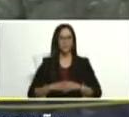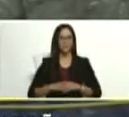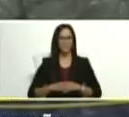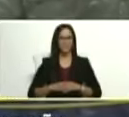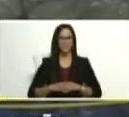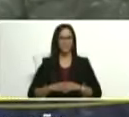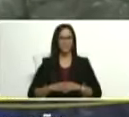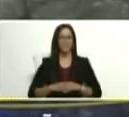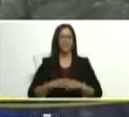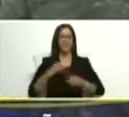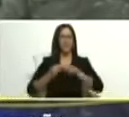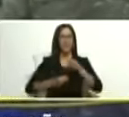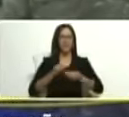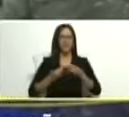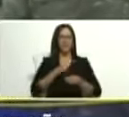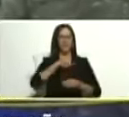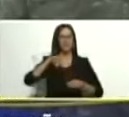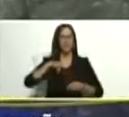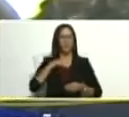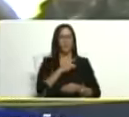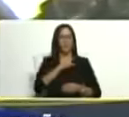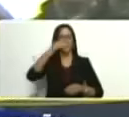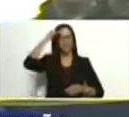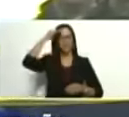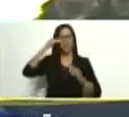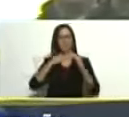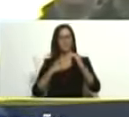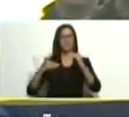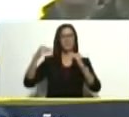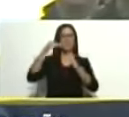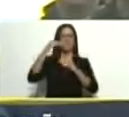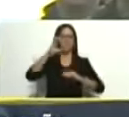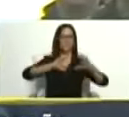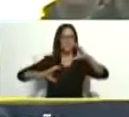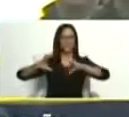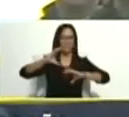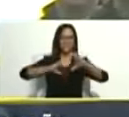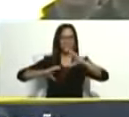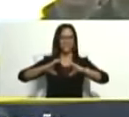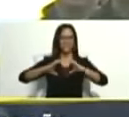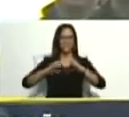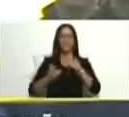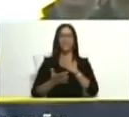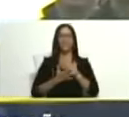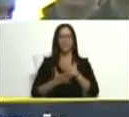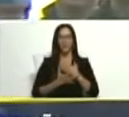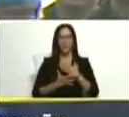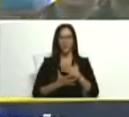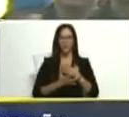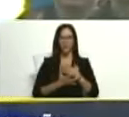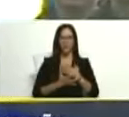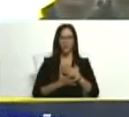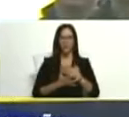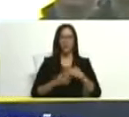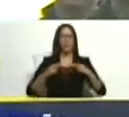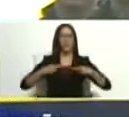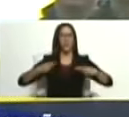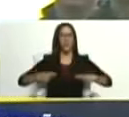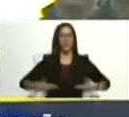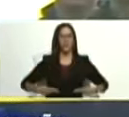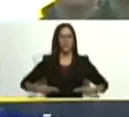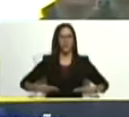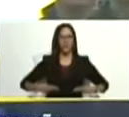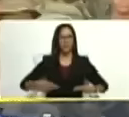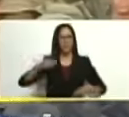que componen nuestra universidad militar del más alto nivel científico, tecnológico, humanista,